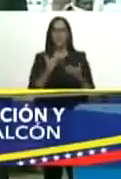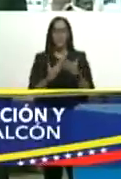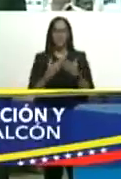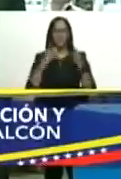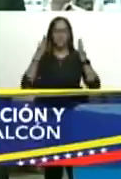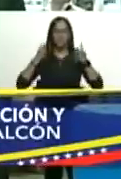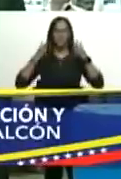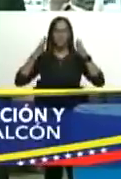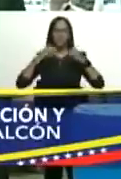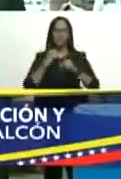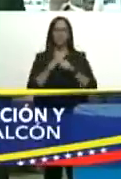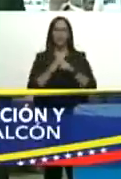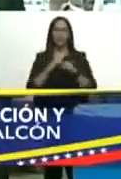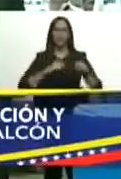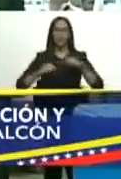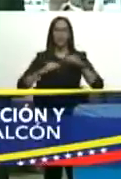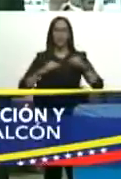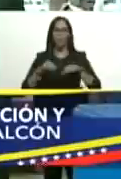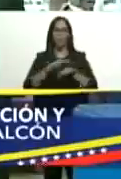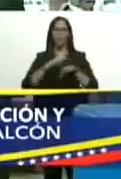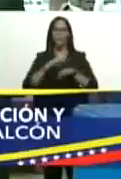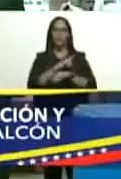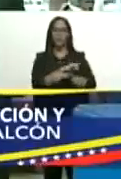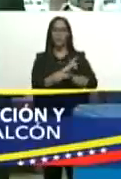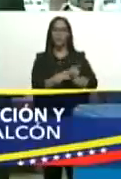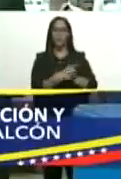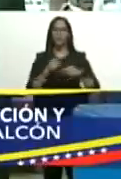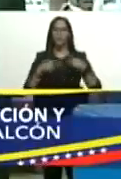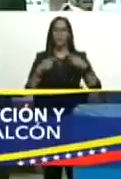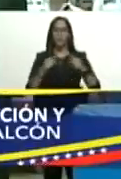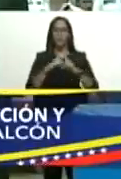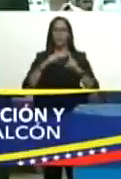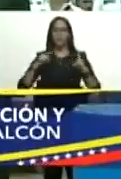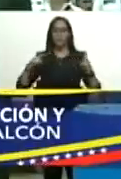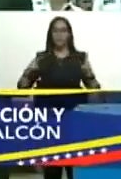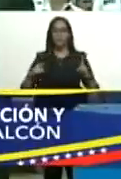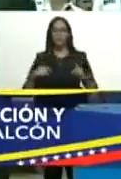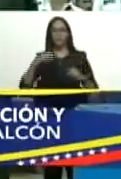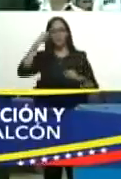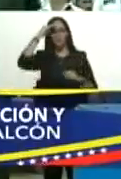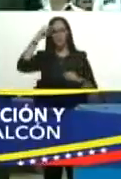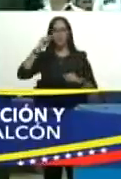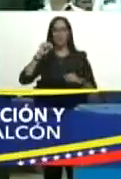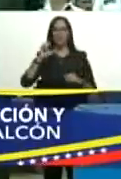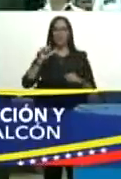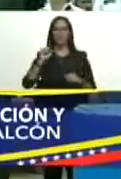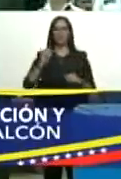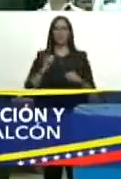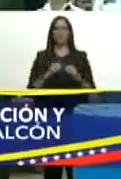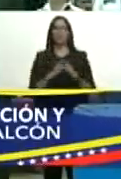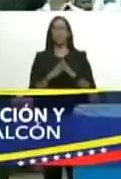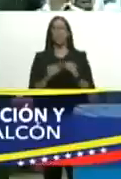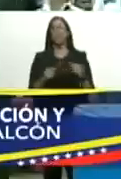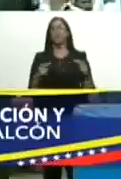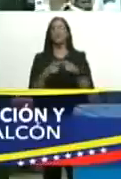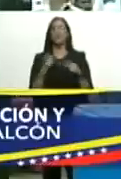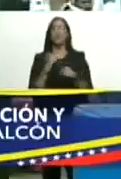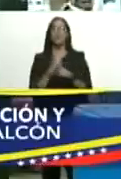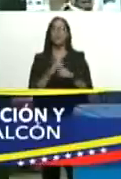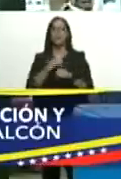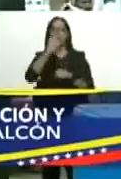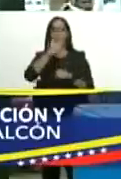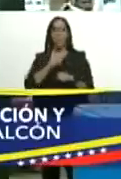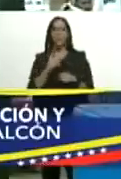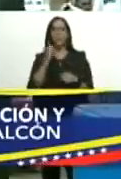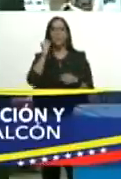coordinado por nuestro ministro del Poder Popular para la Energía Eléctrica, general en jefe Ernesto Reverol, y todo este equipo de trabajo de hombres y mujeres,